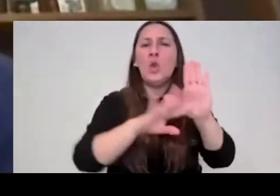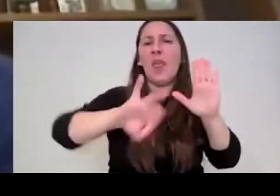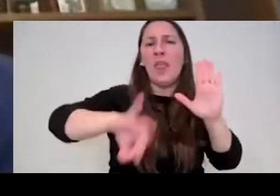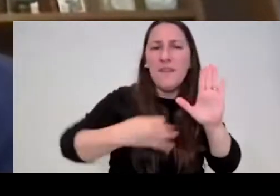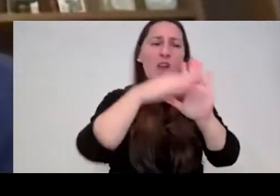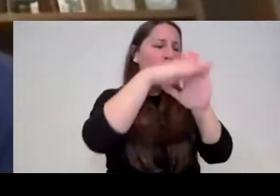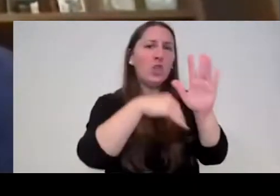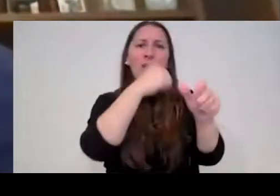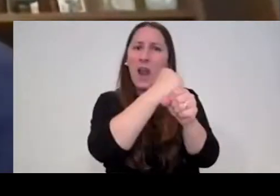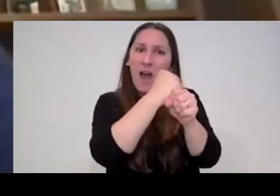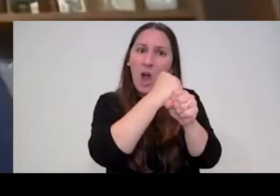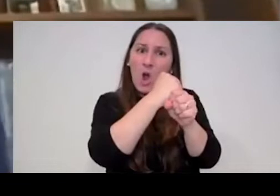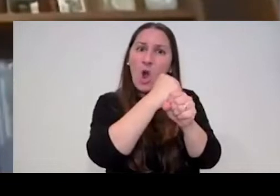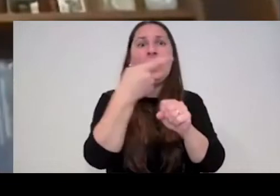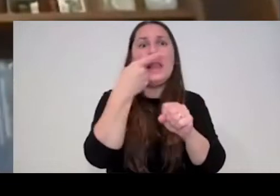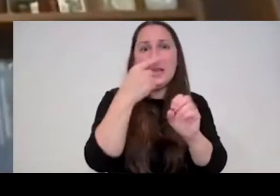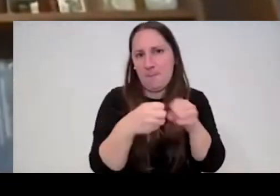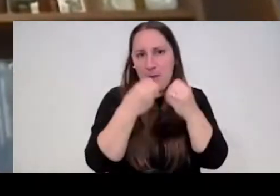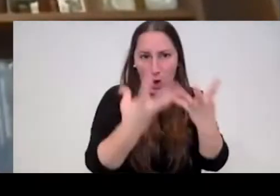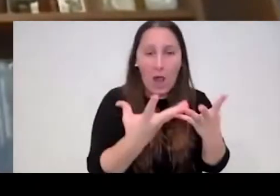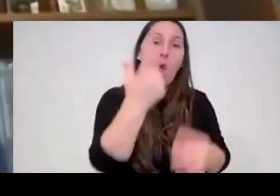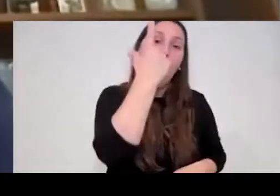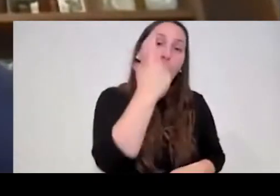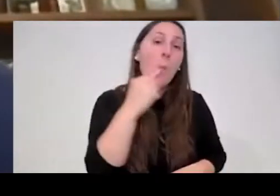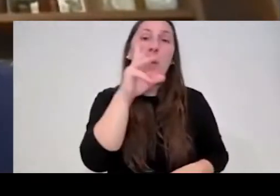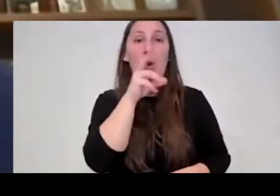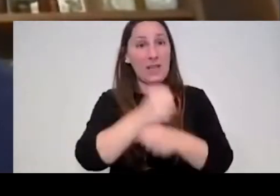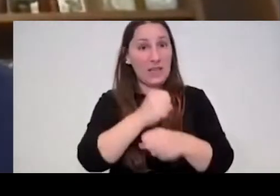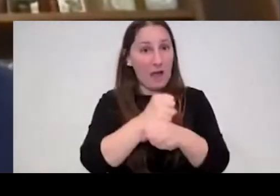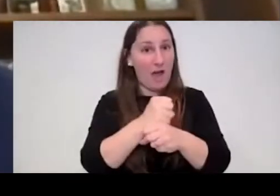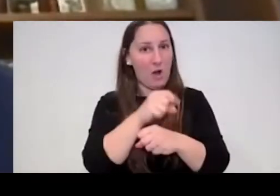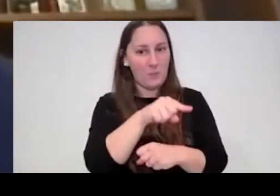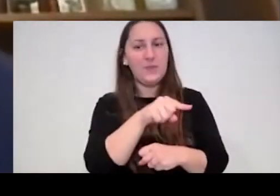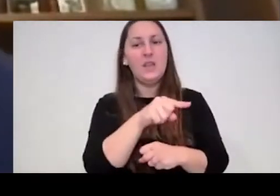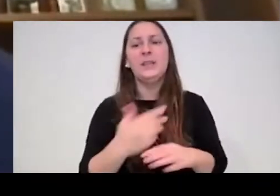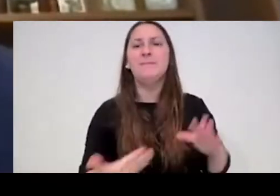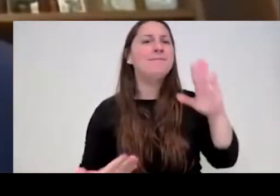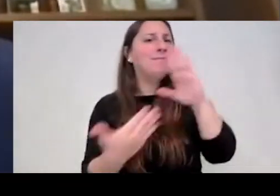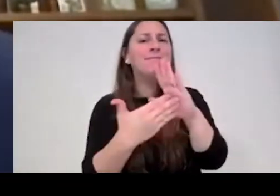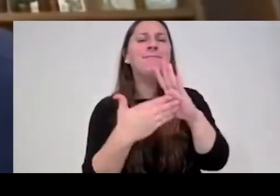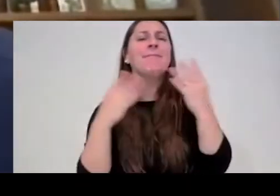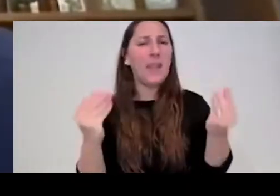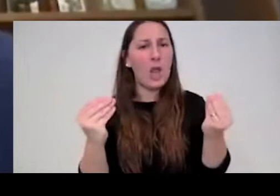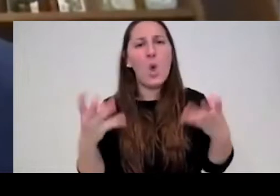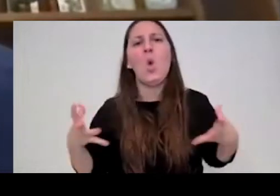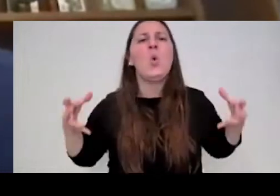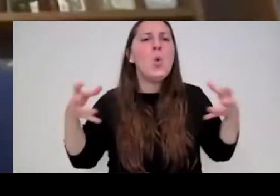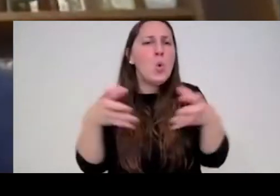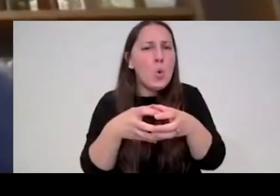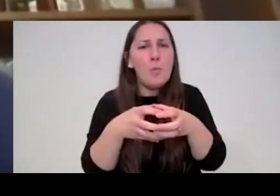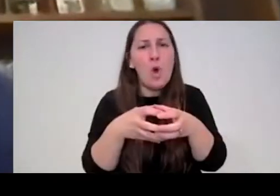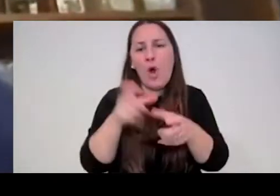trabajo para él o la trabajadora y fundamentalmente para su grupo